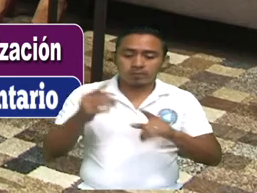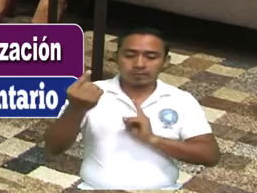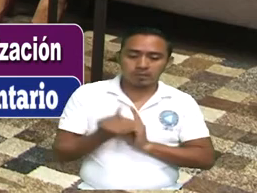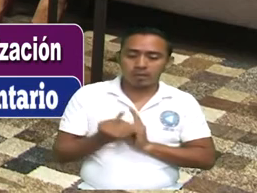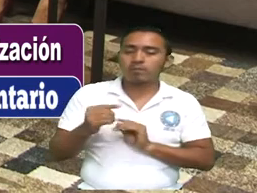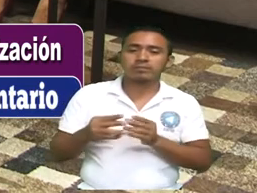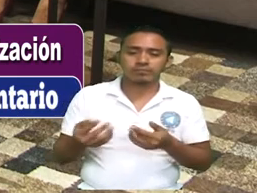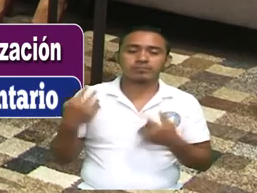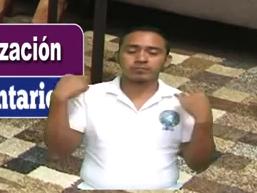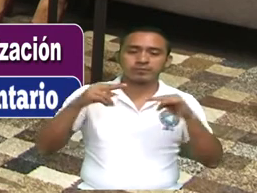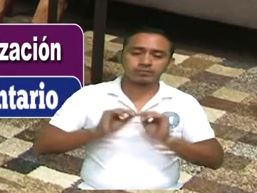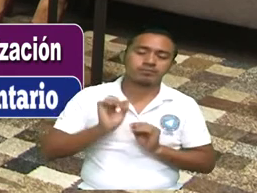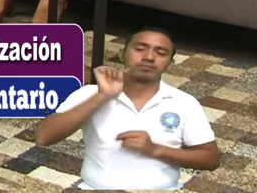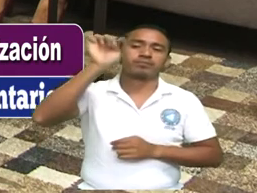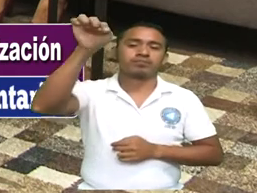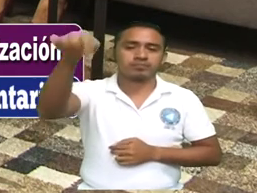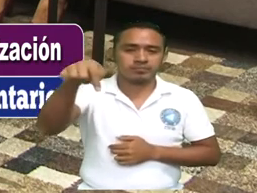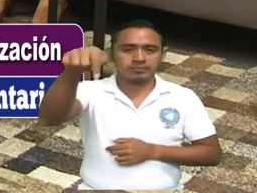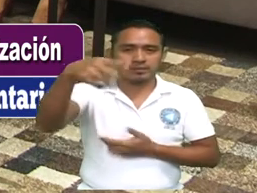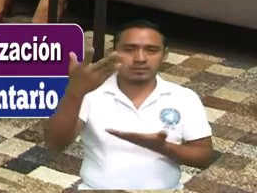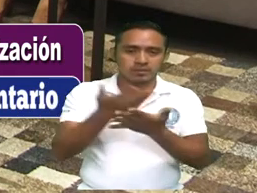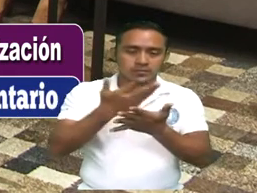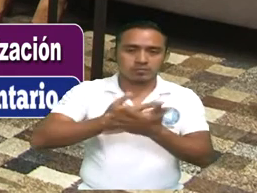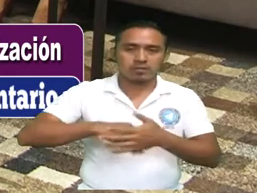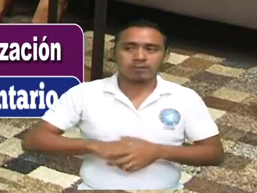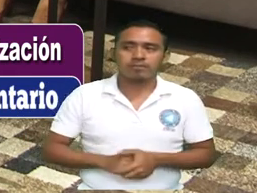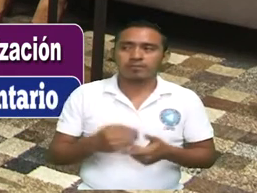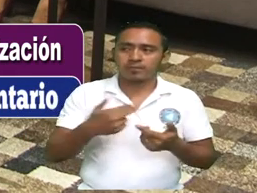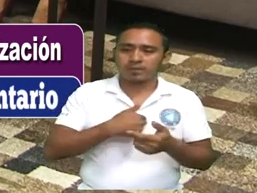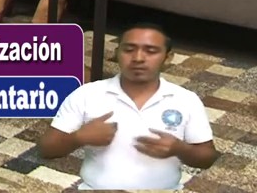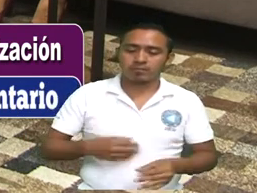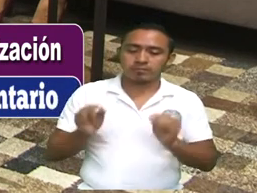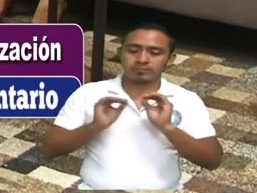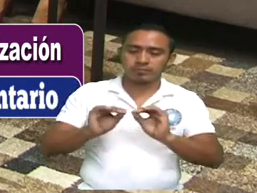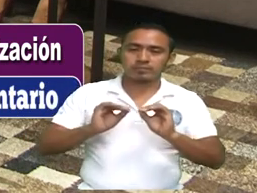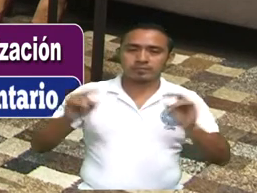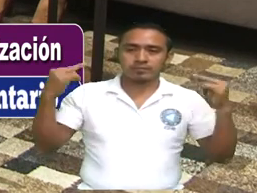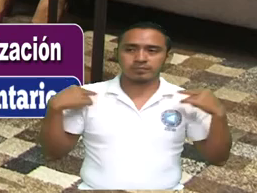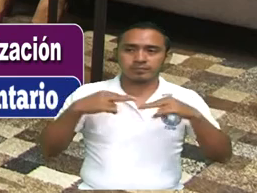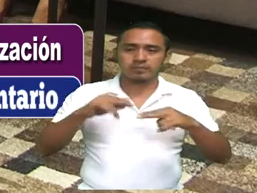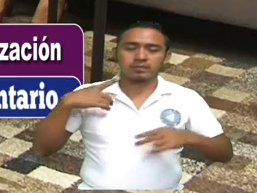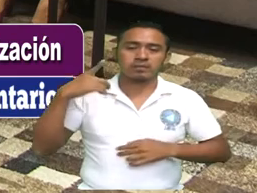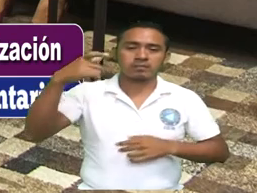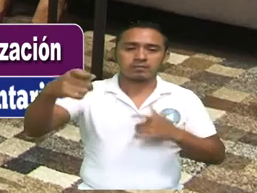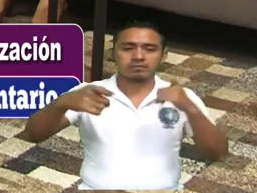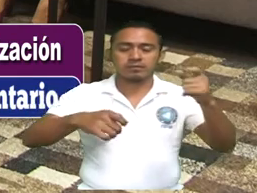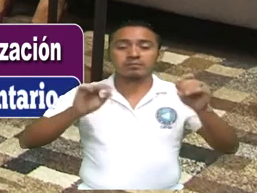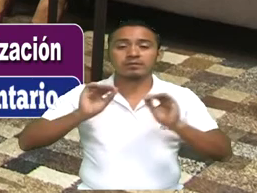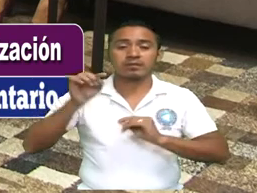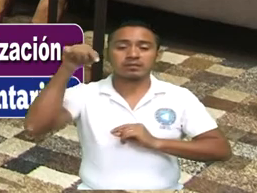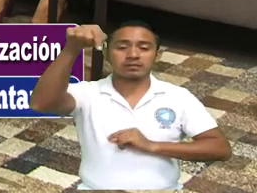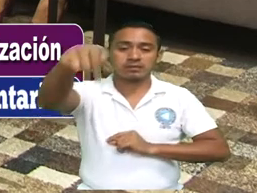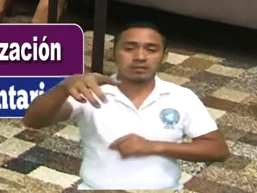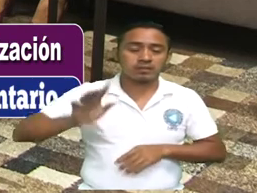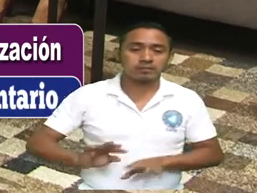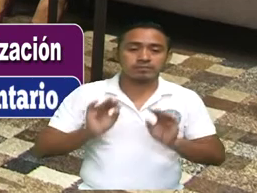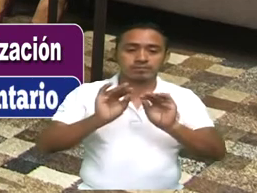aquí, llevémosle al maestro hasta allá. Y se prepararon docentes que van a dar la educación a distancia,